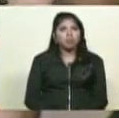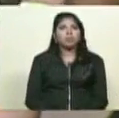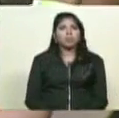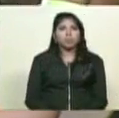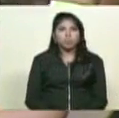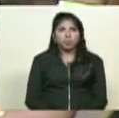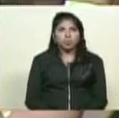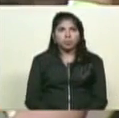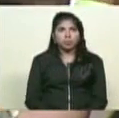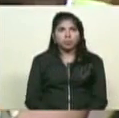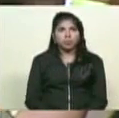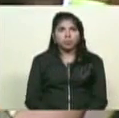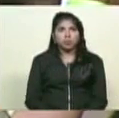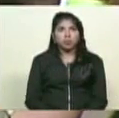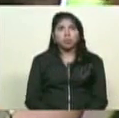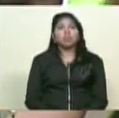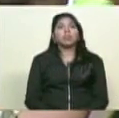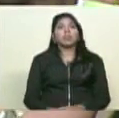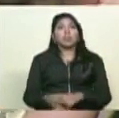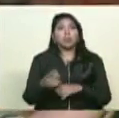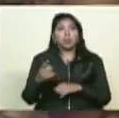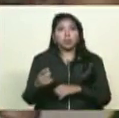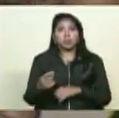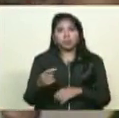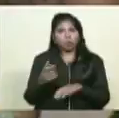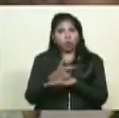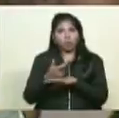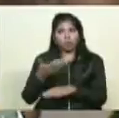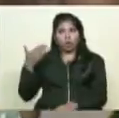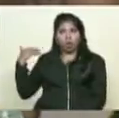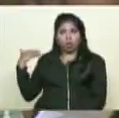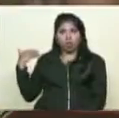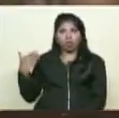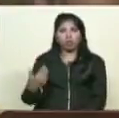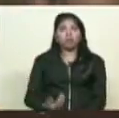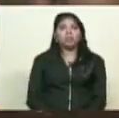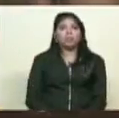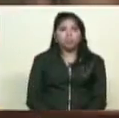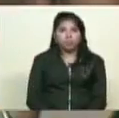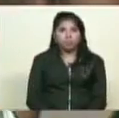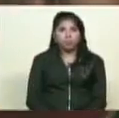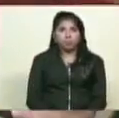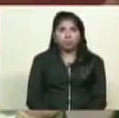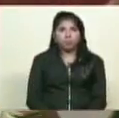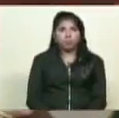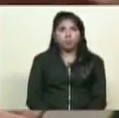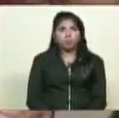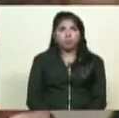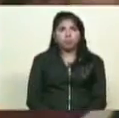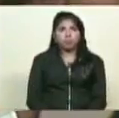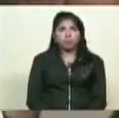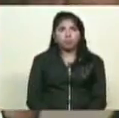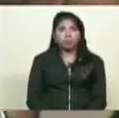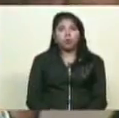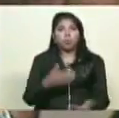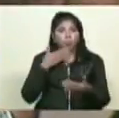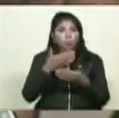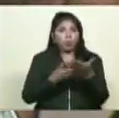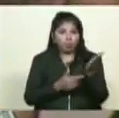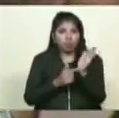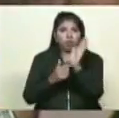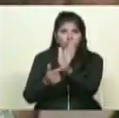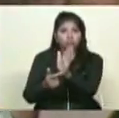incluso en la década de la Cuarta República, señor presidente. Nosotros como propuesta teníamos